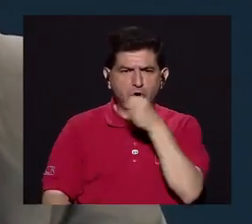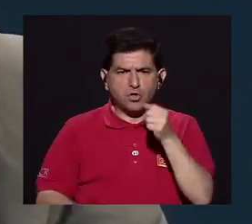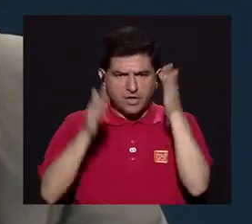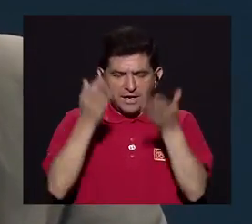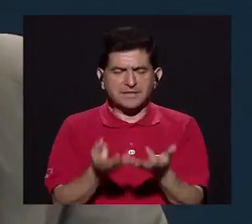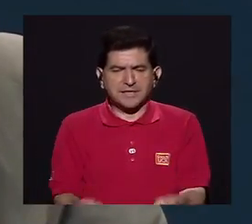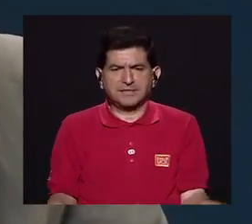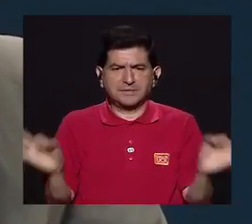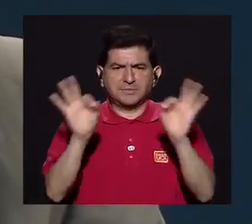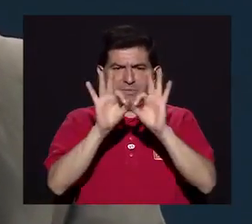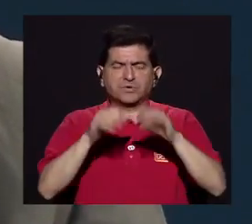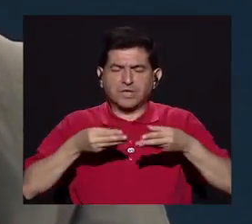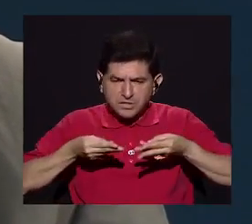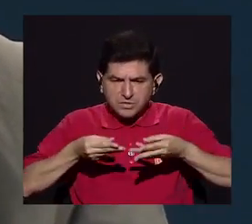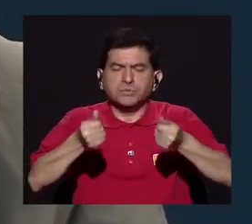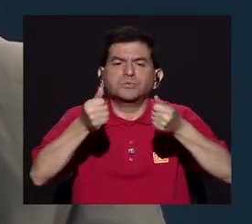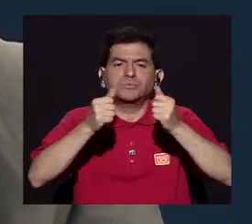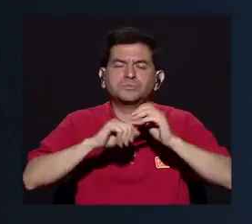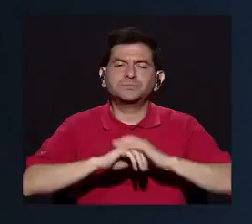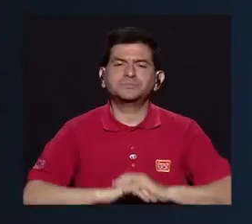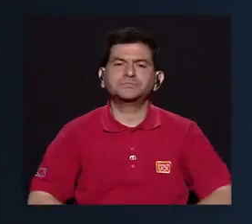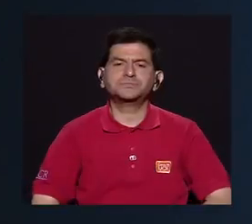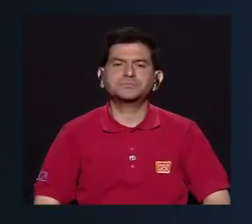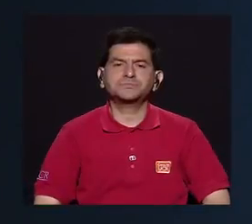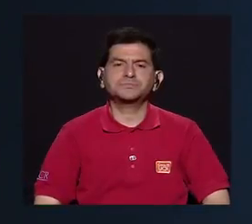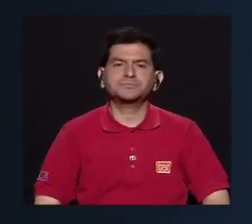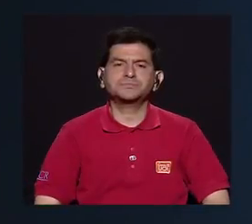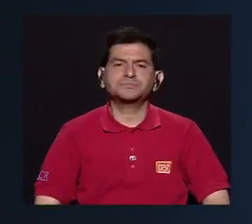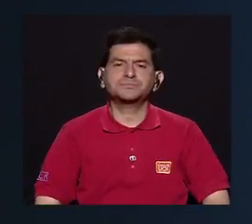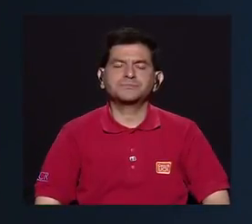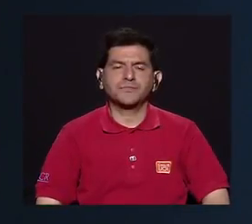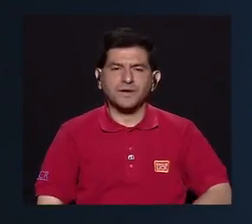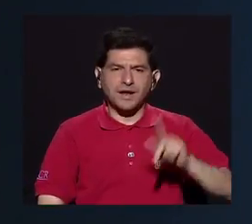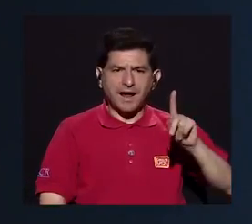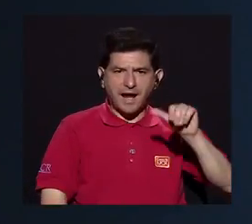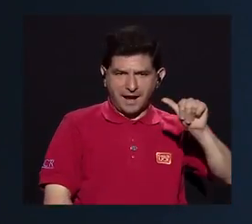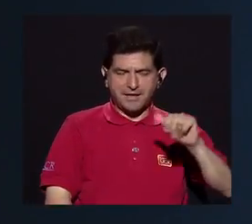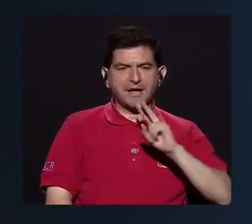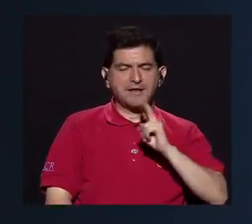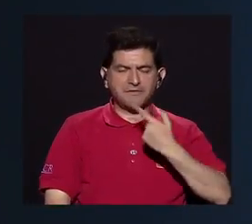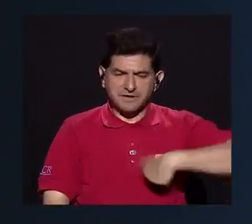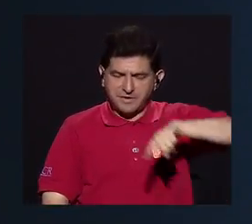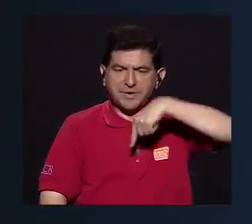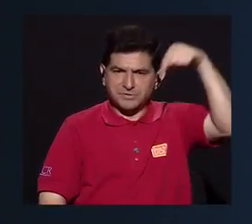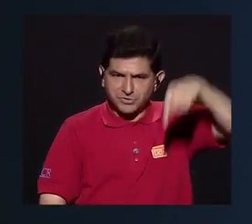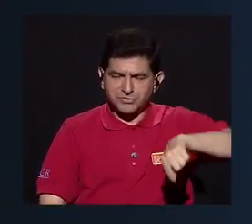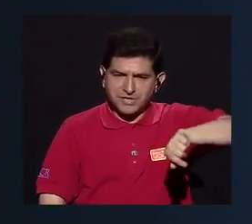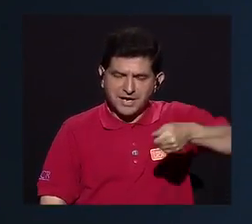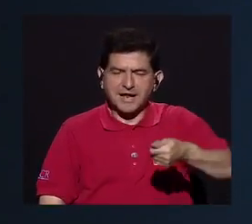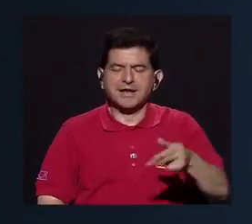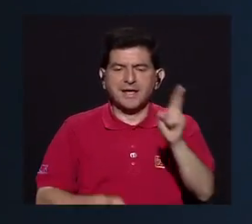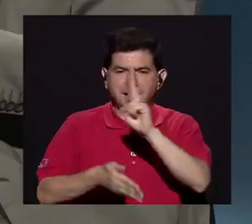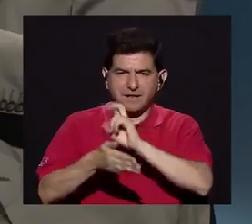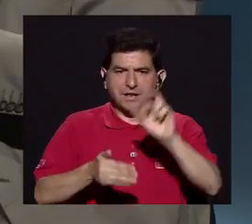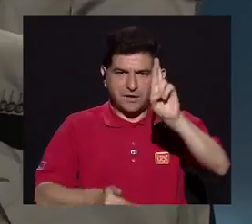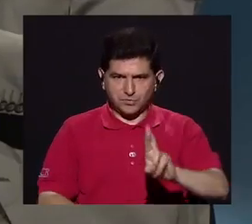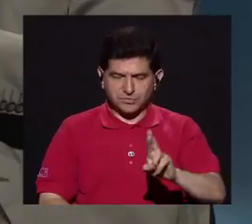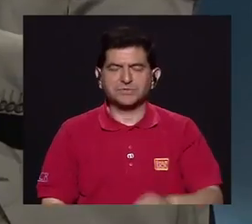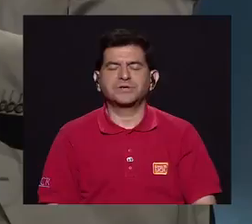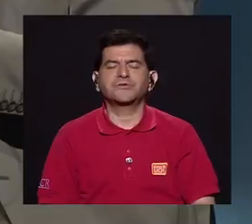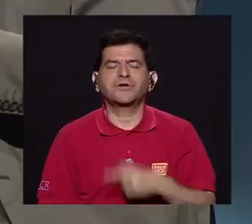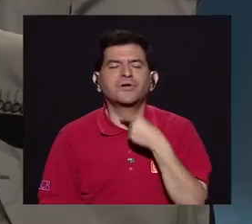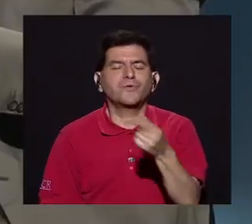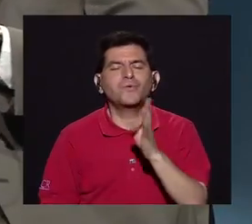cantante solvente, en este caso específico. Carl, verdaderamente para nosotros acá en el canal Universidad de Costa Rica, un